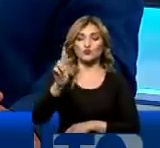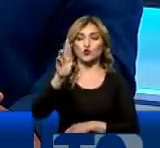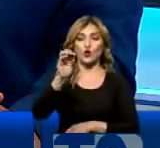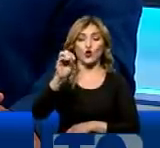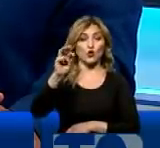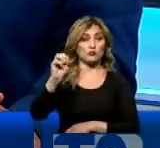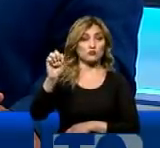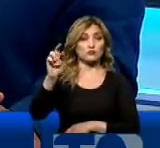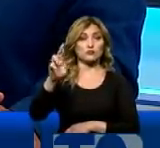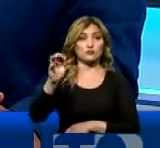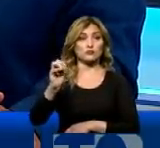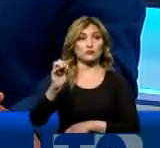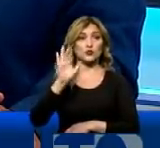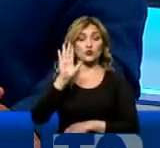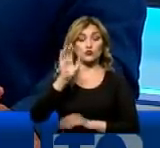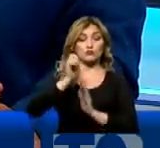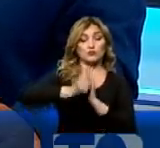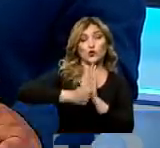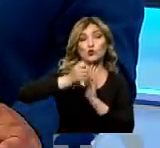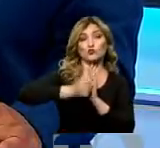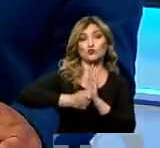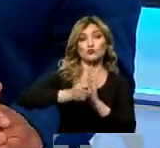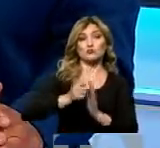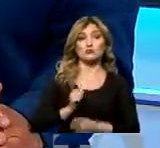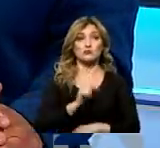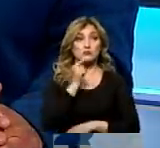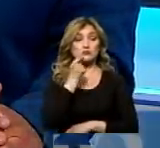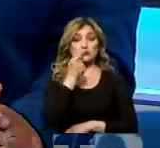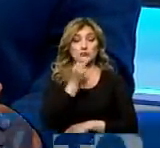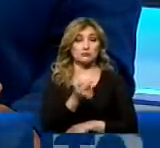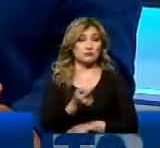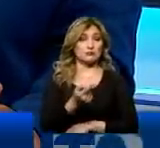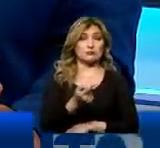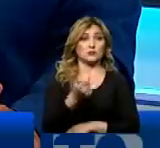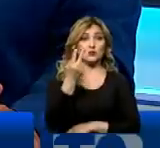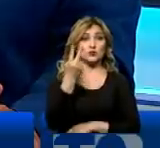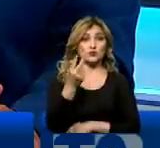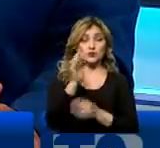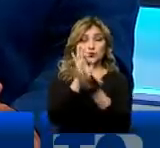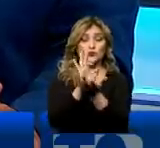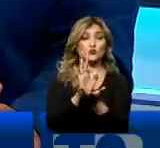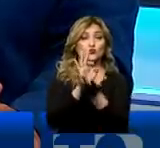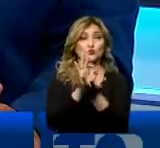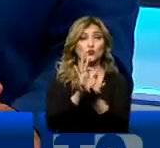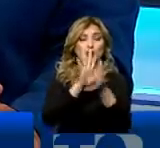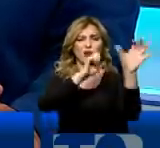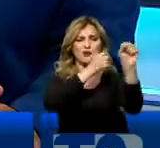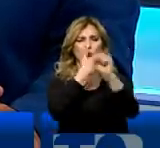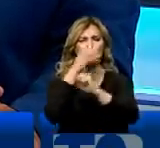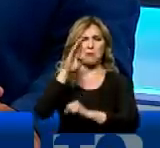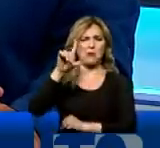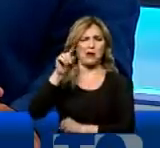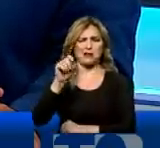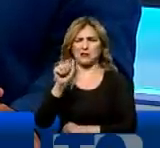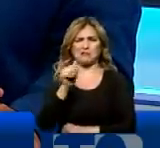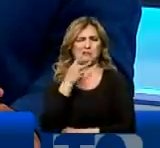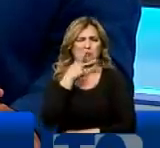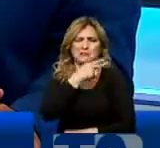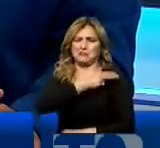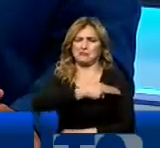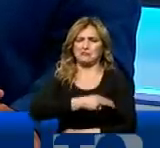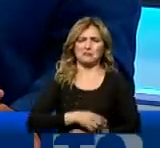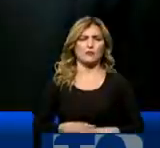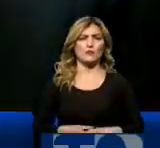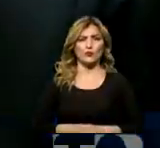Romero, asegura a través de su abogado que desmentirá lo dicho por dos de los delatores en el caso del secuestro al activista político Fernando Balda.